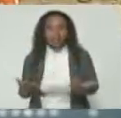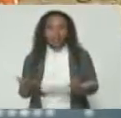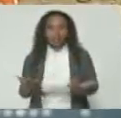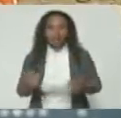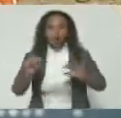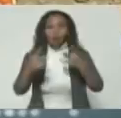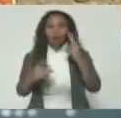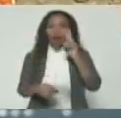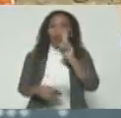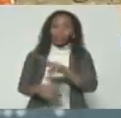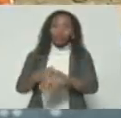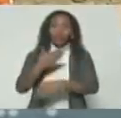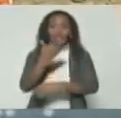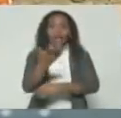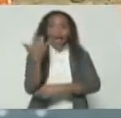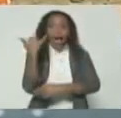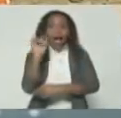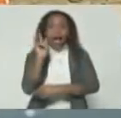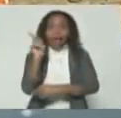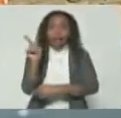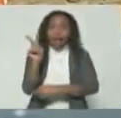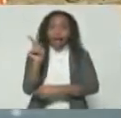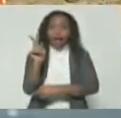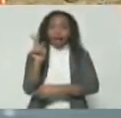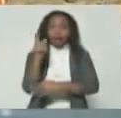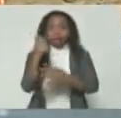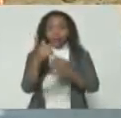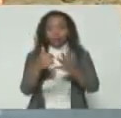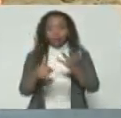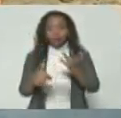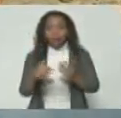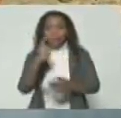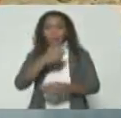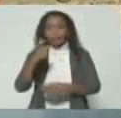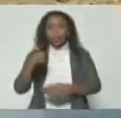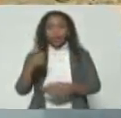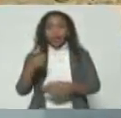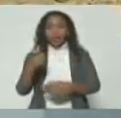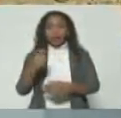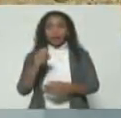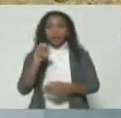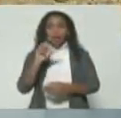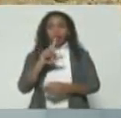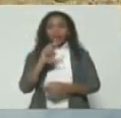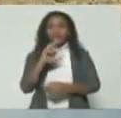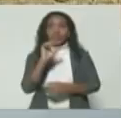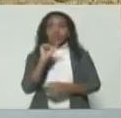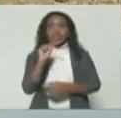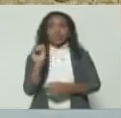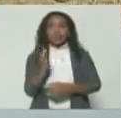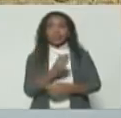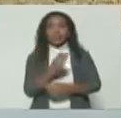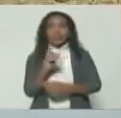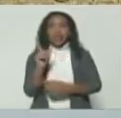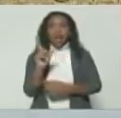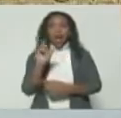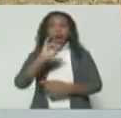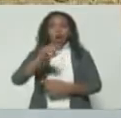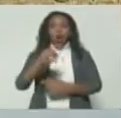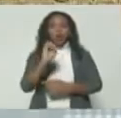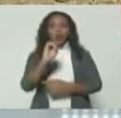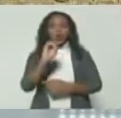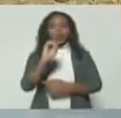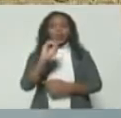es la visión que ustedes tienen. Allá está Noris Escobar, Luis Varela y el viceministro José Aguilera, en